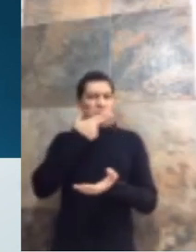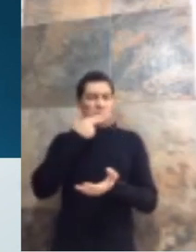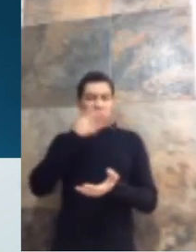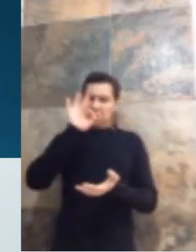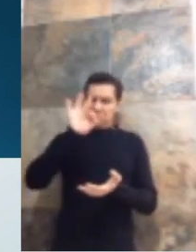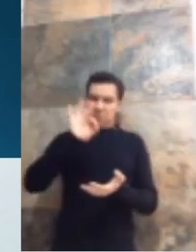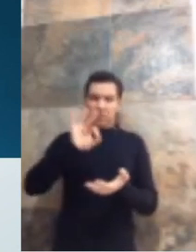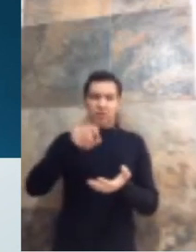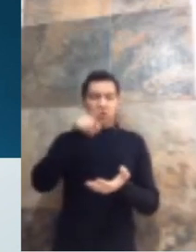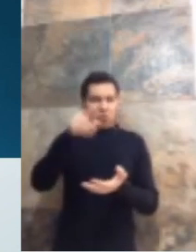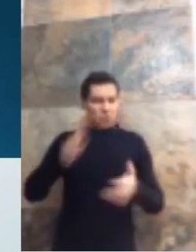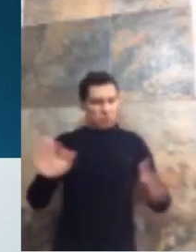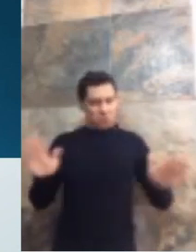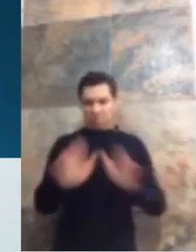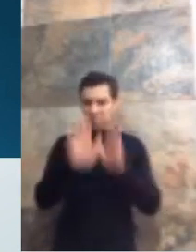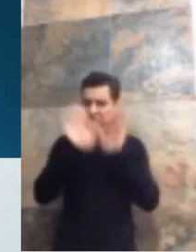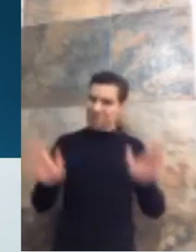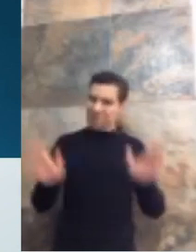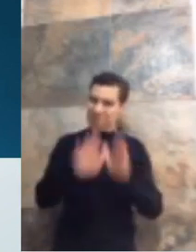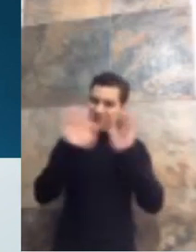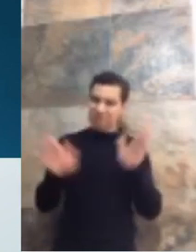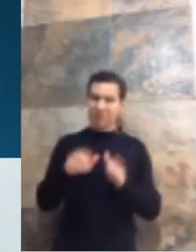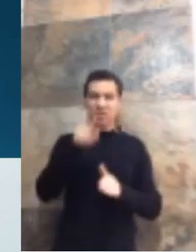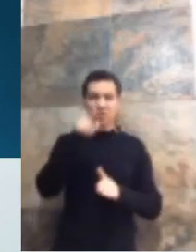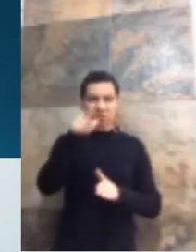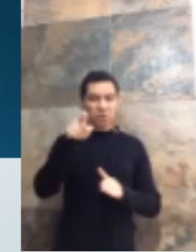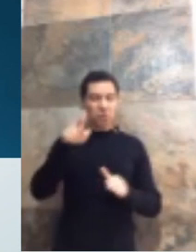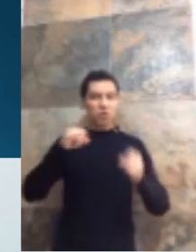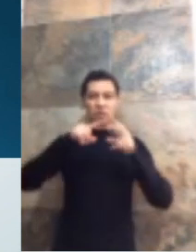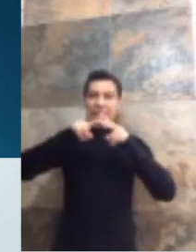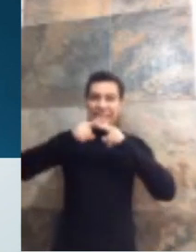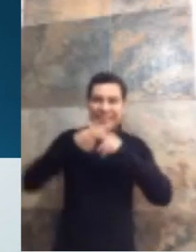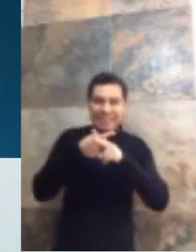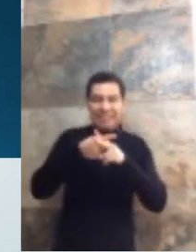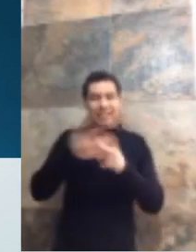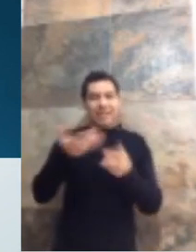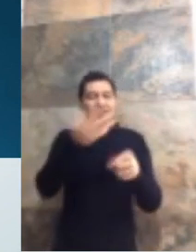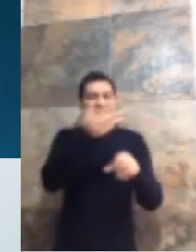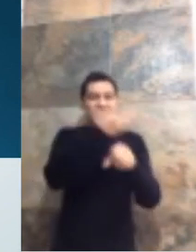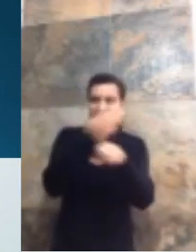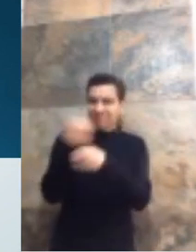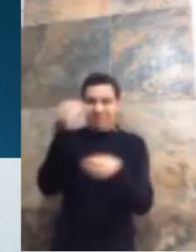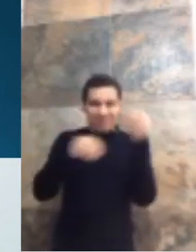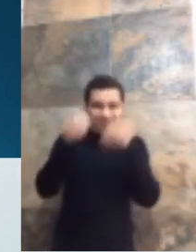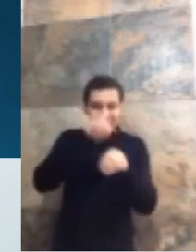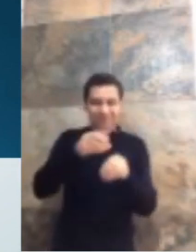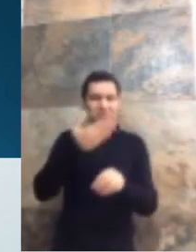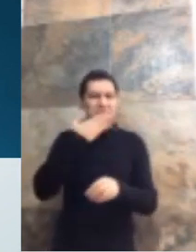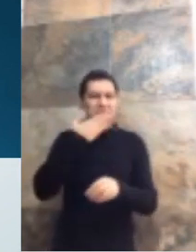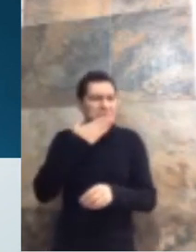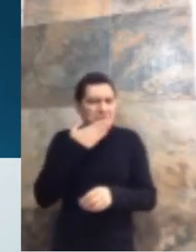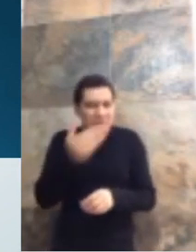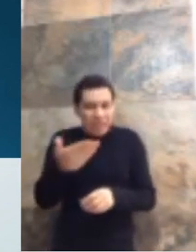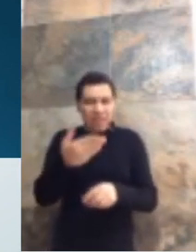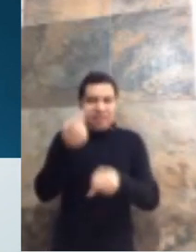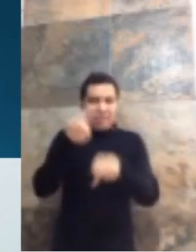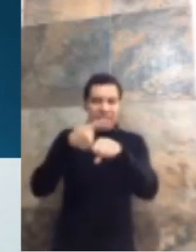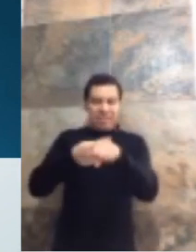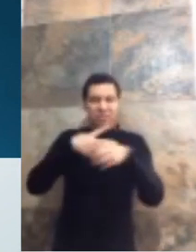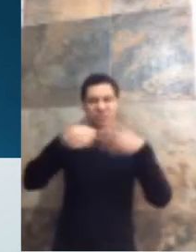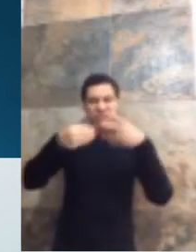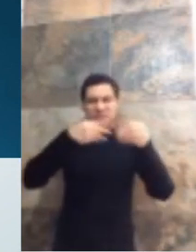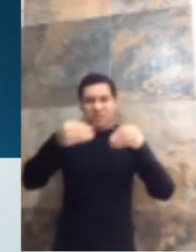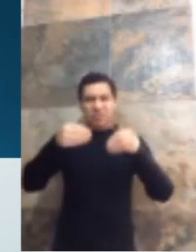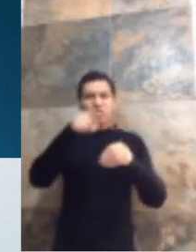esta actitud, qué bueno que te tomaste la iniciativa de hacer esto, en contraste